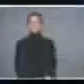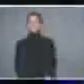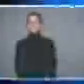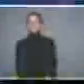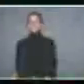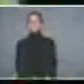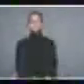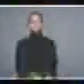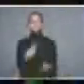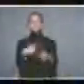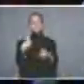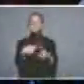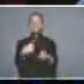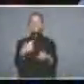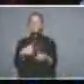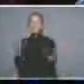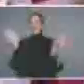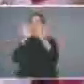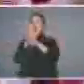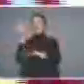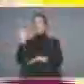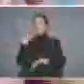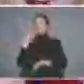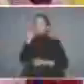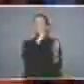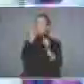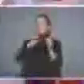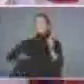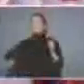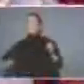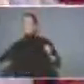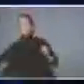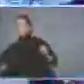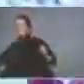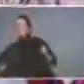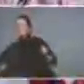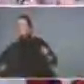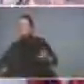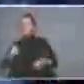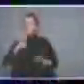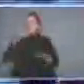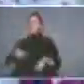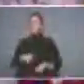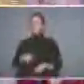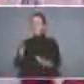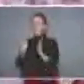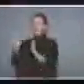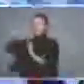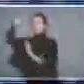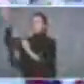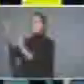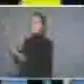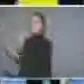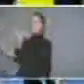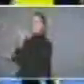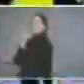yeah. Santa Cruz. Anoche en las infantiles, Santa Cruz, se quedaron en la calle. Santa Cruz, Valle